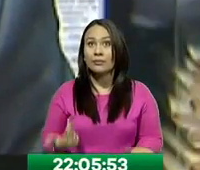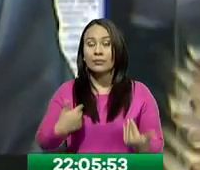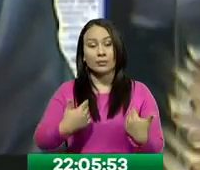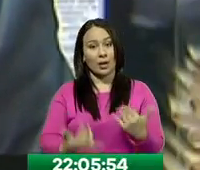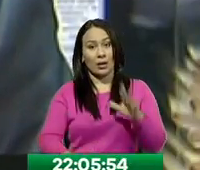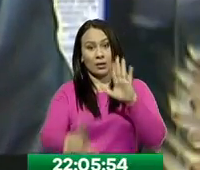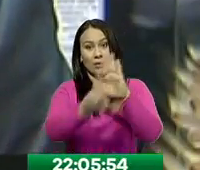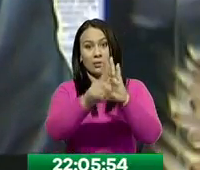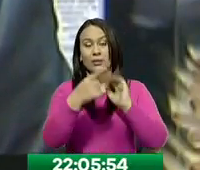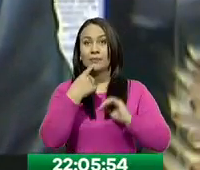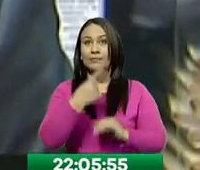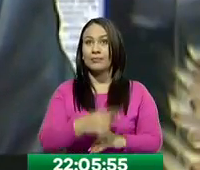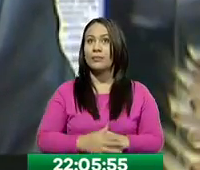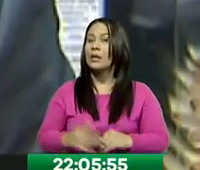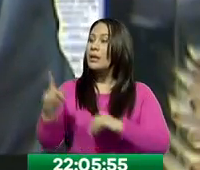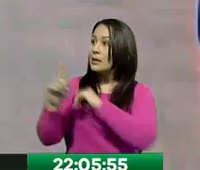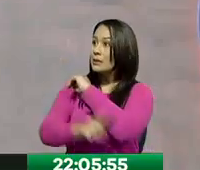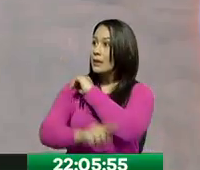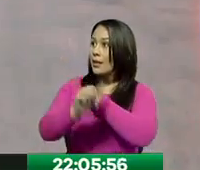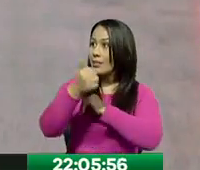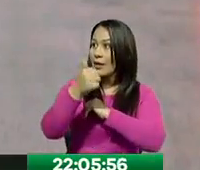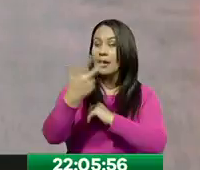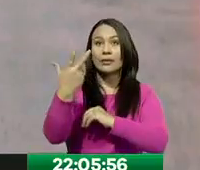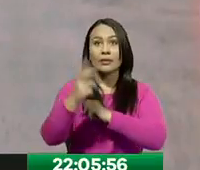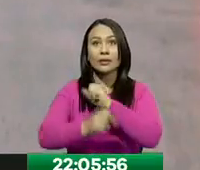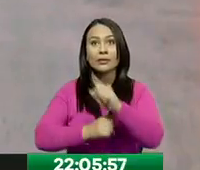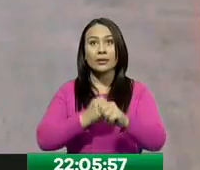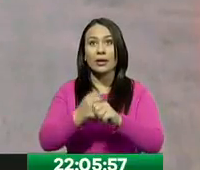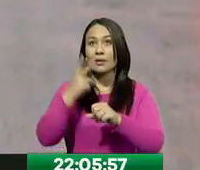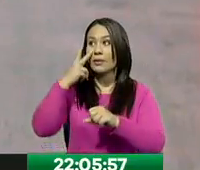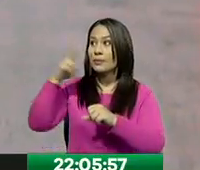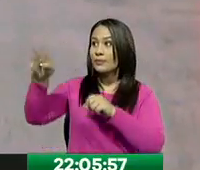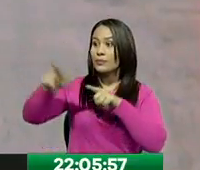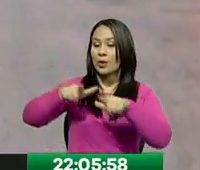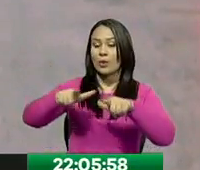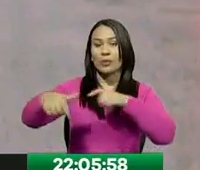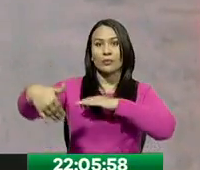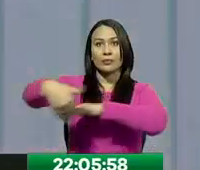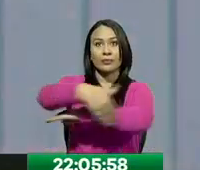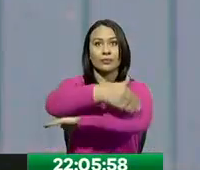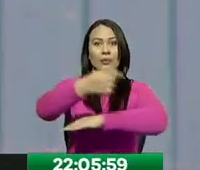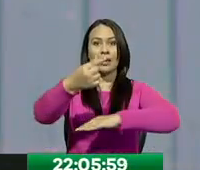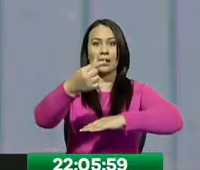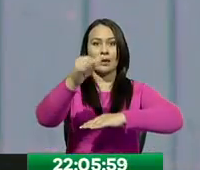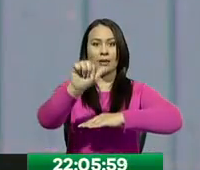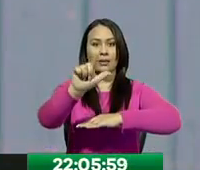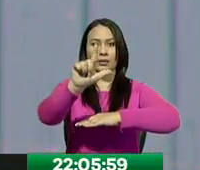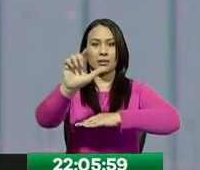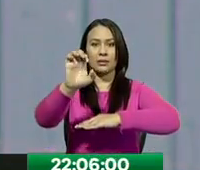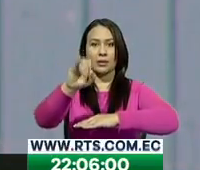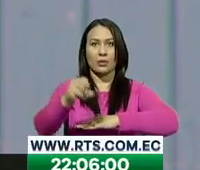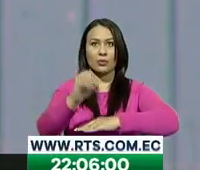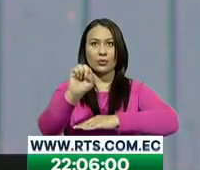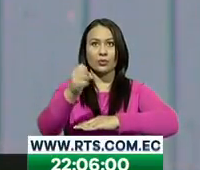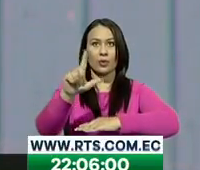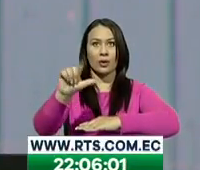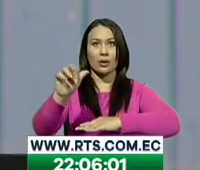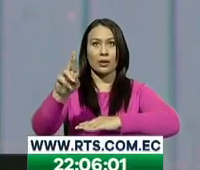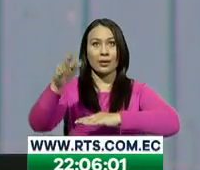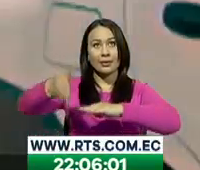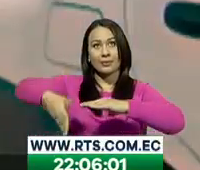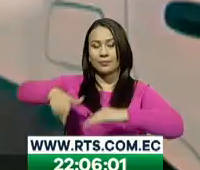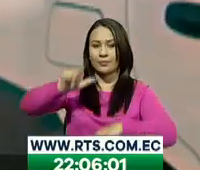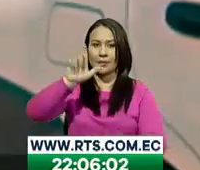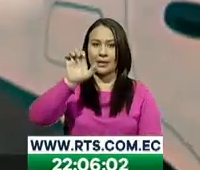Integral Penal establece una pena de 10 a 13 años. El hecho ocurrió en una vivienda de las calles Gallegos Lara y Letamendi, en el suroeste de